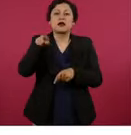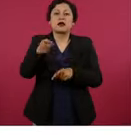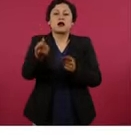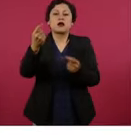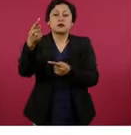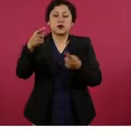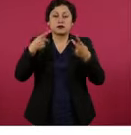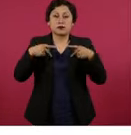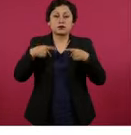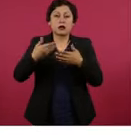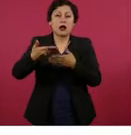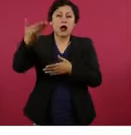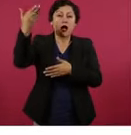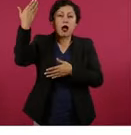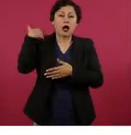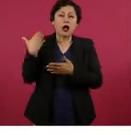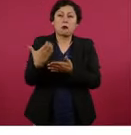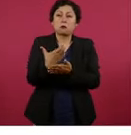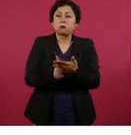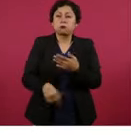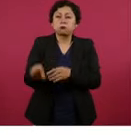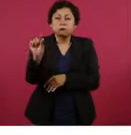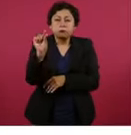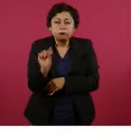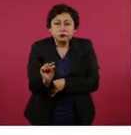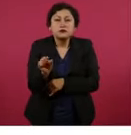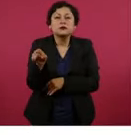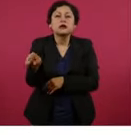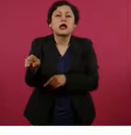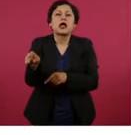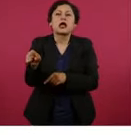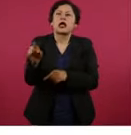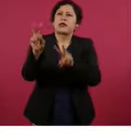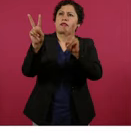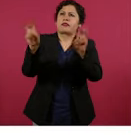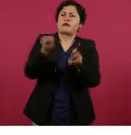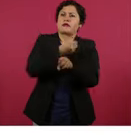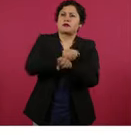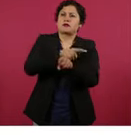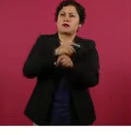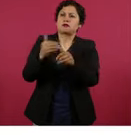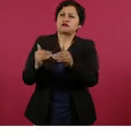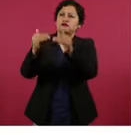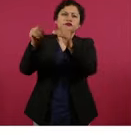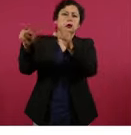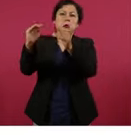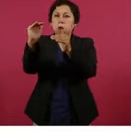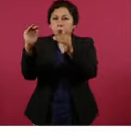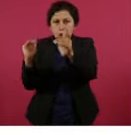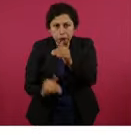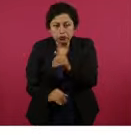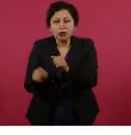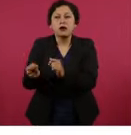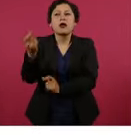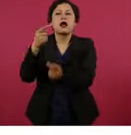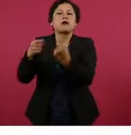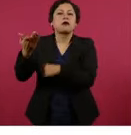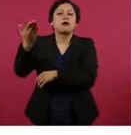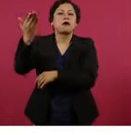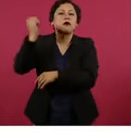del tabulador federal de sueldos para personal de salud, que no tenían prestaciones, algunos con muchísima antigüedad, pero